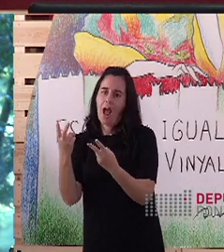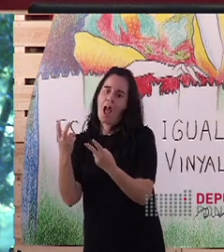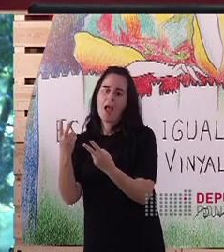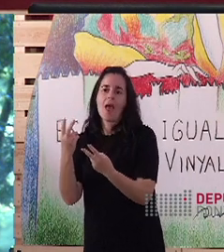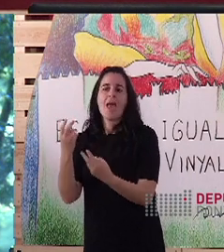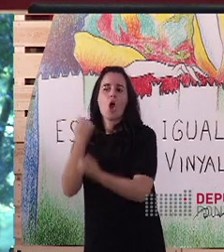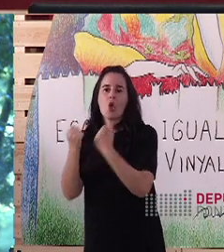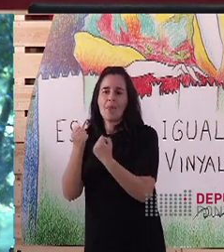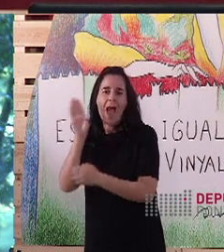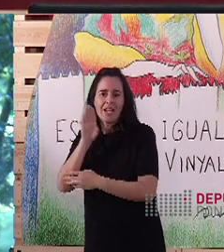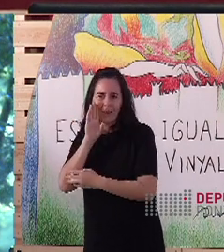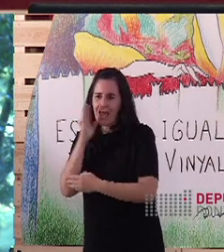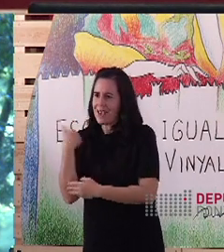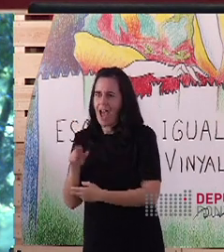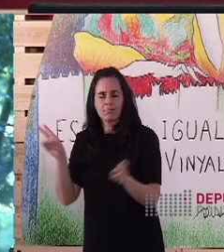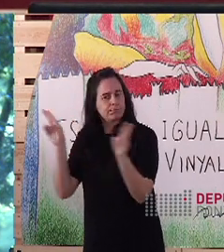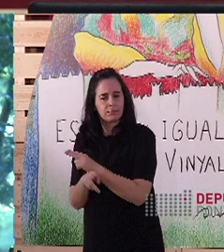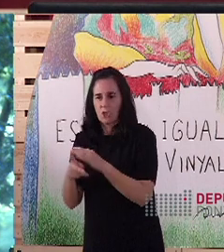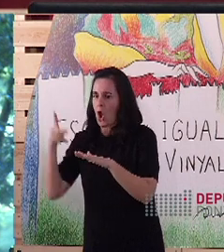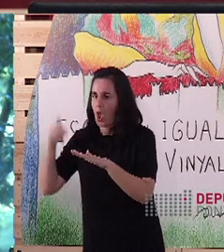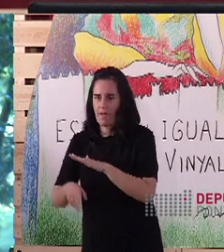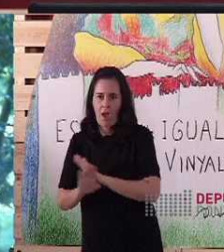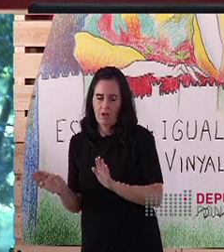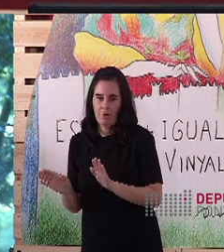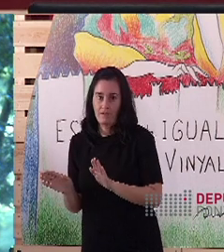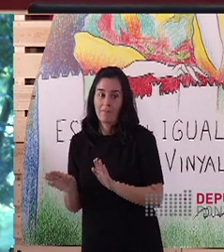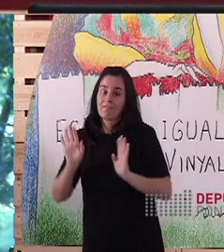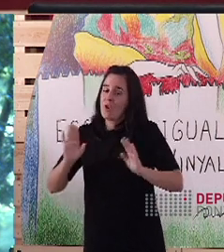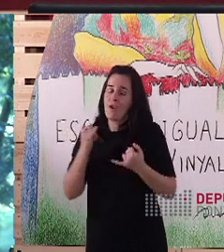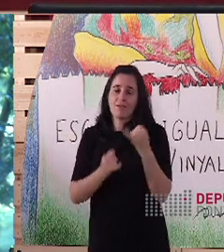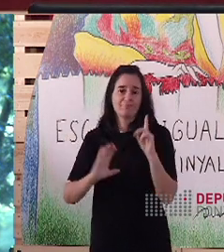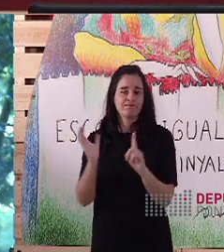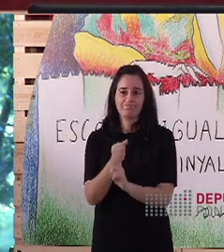ilícitas. Por supuesto, no se logró, como vamos a ver.